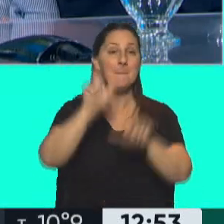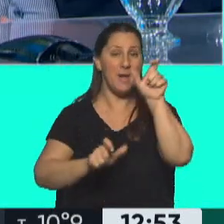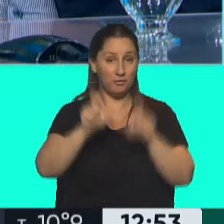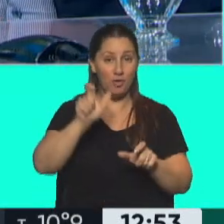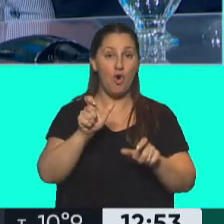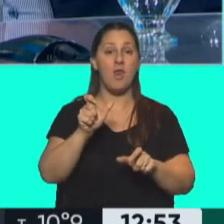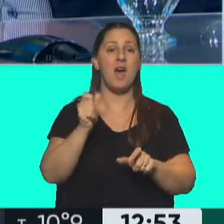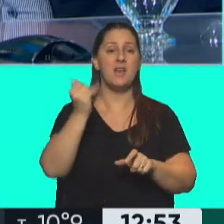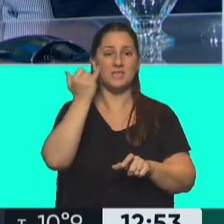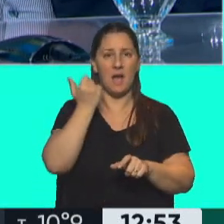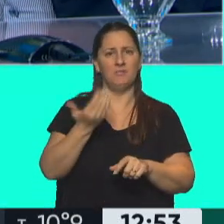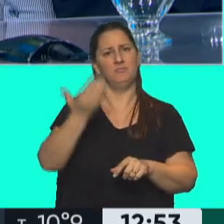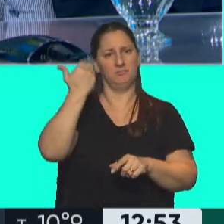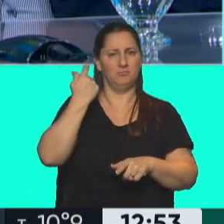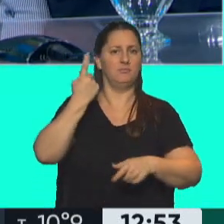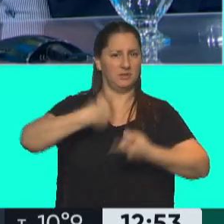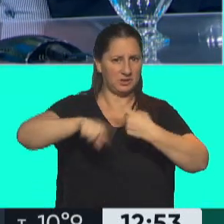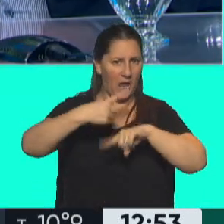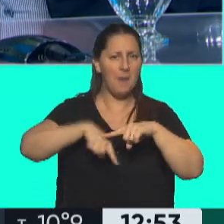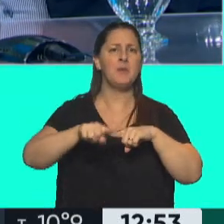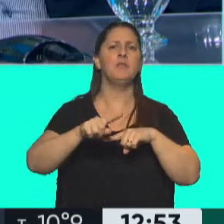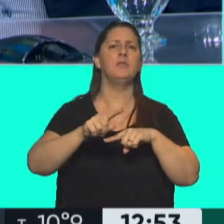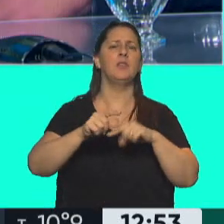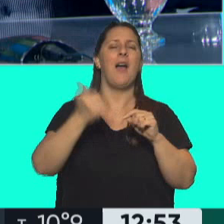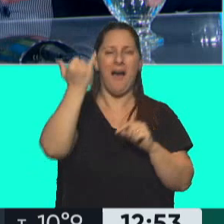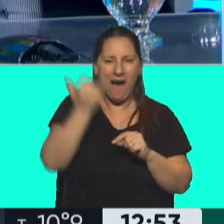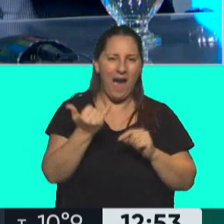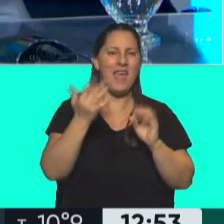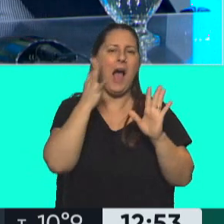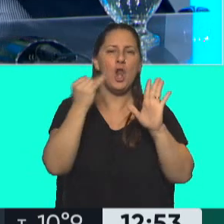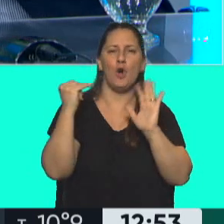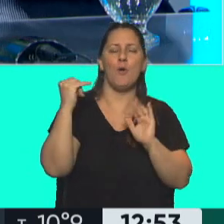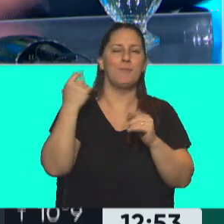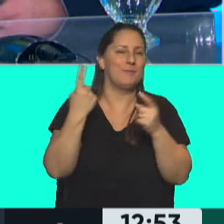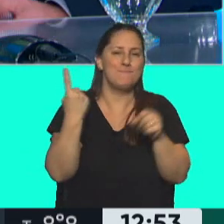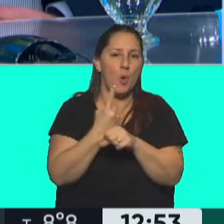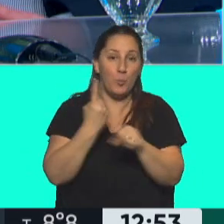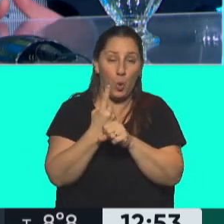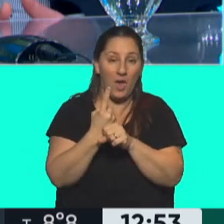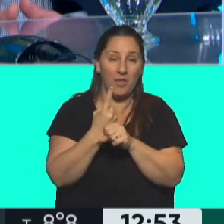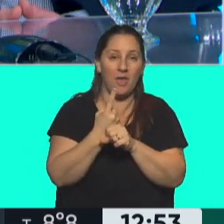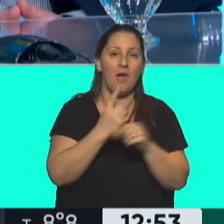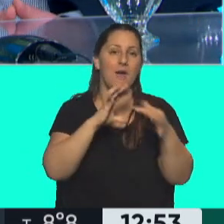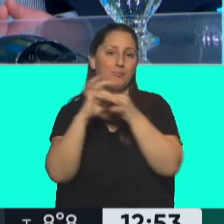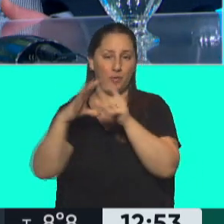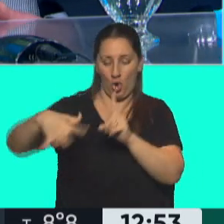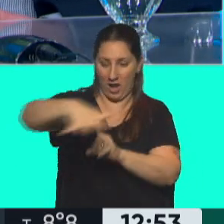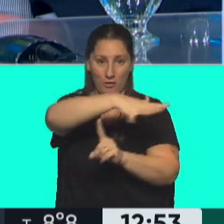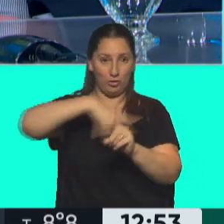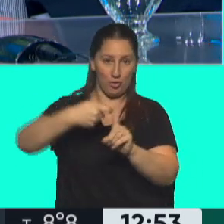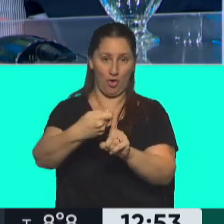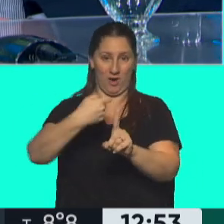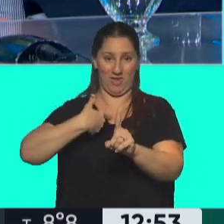que tramitaron inicialmente el certificado y demostraron un déficit, que es ese déficit en relación con el entorno incapacitante, el que va